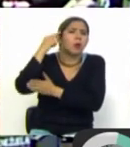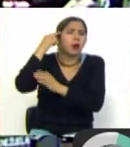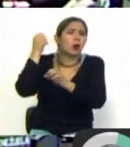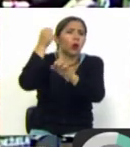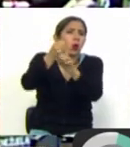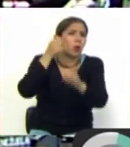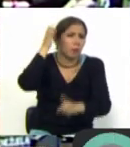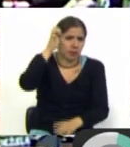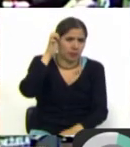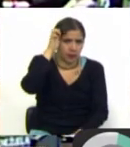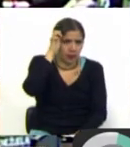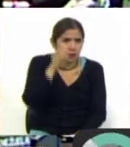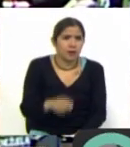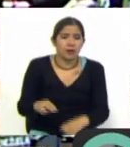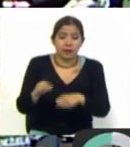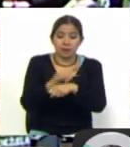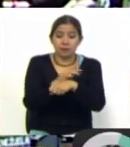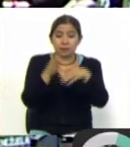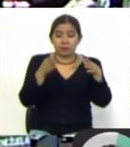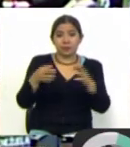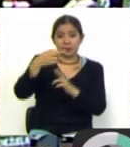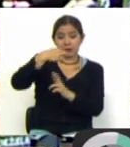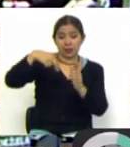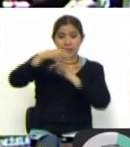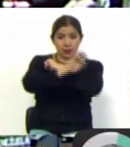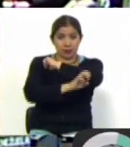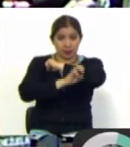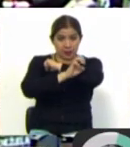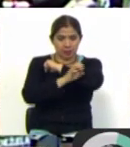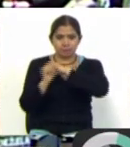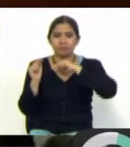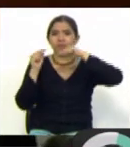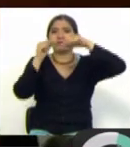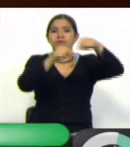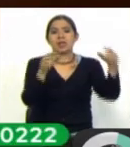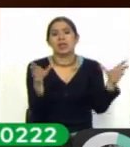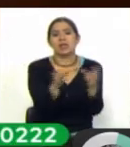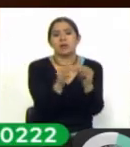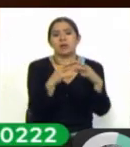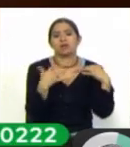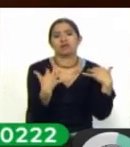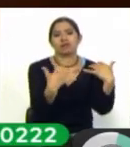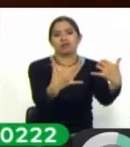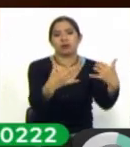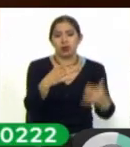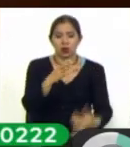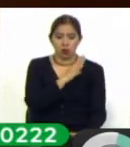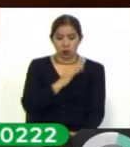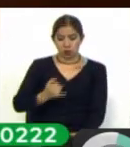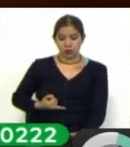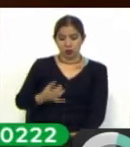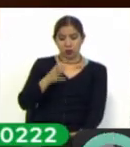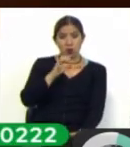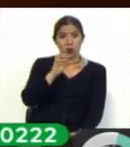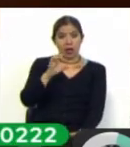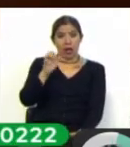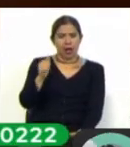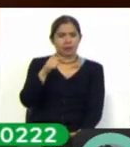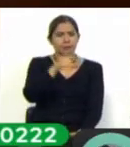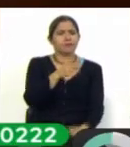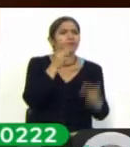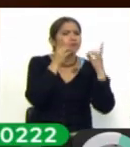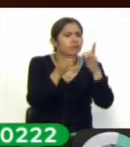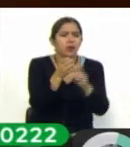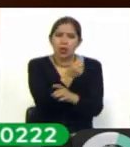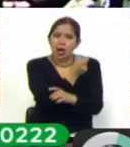El canciller Diego Pari, ante el Consejo Permanente de la Organización de Estados Americanos, OEA, denunció un intento de golpe de Estado a cargo de